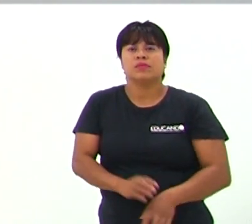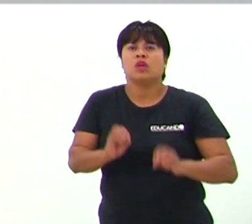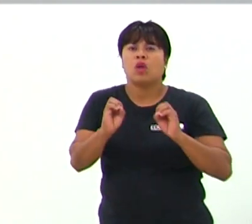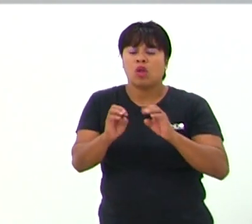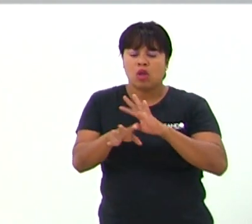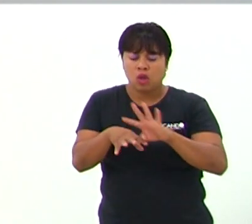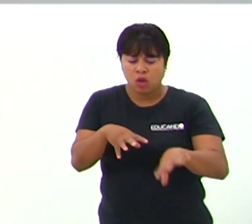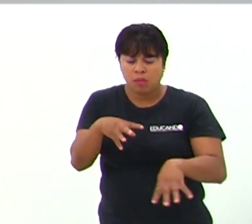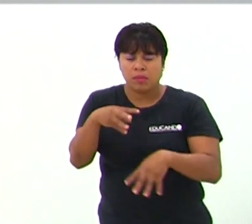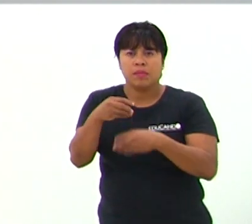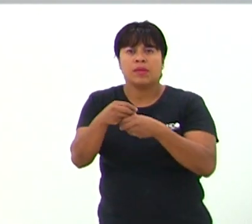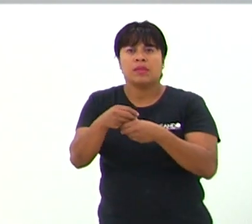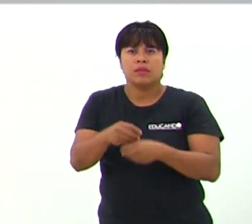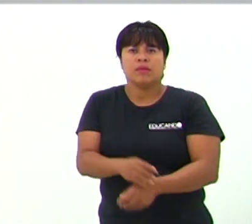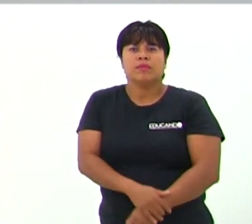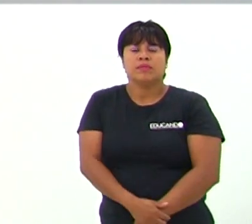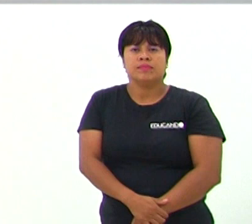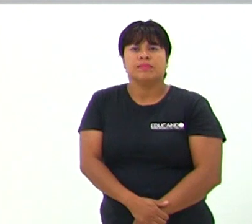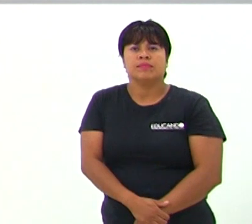complemento